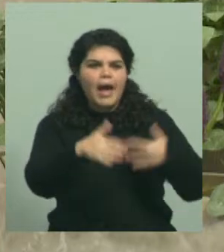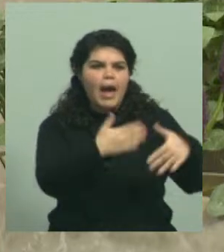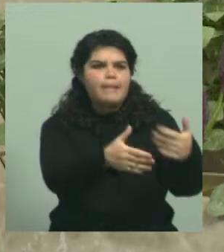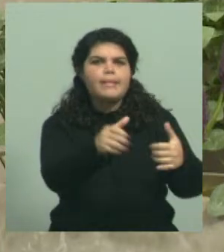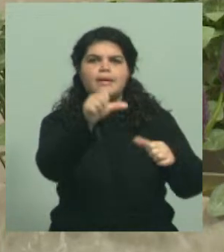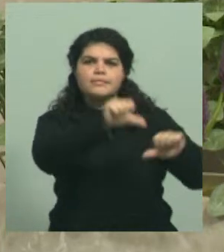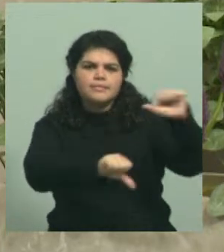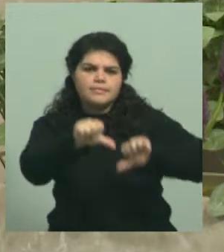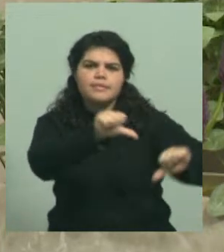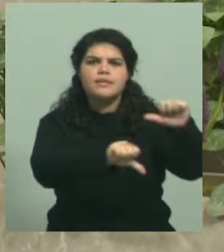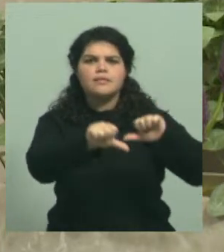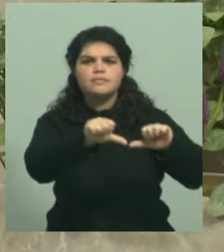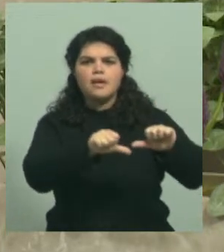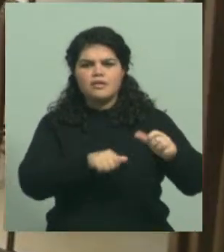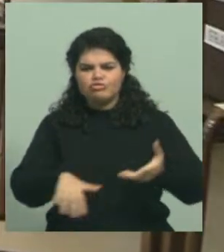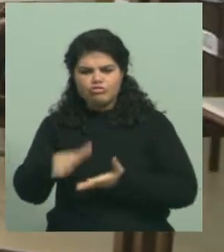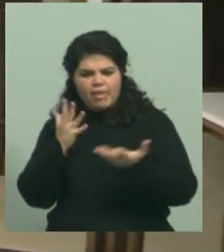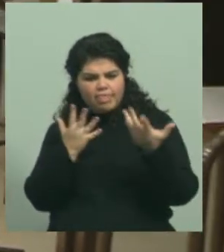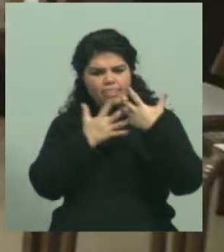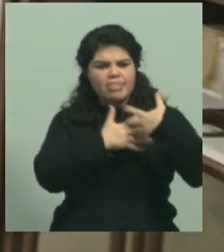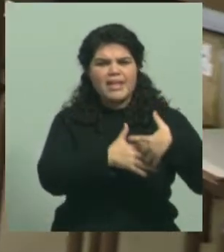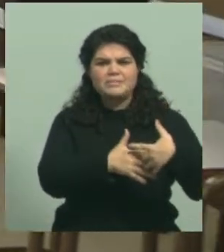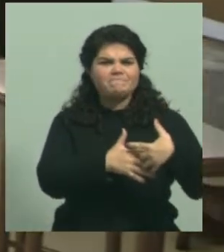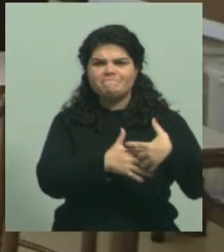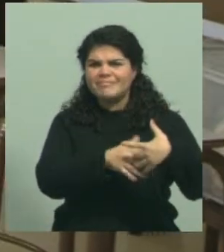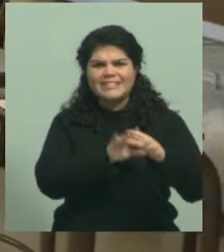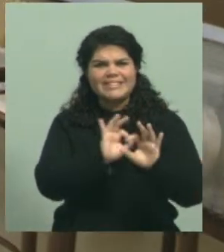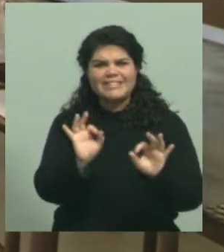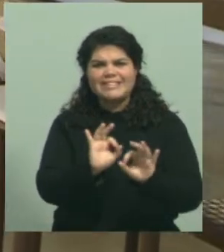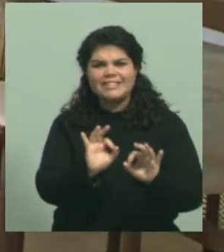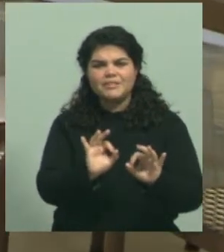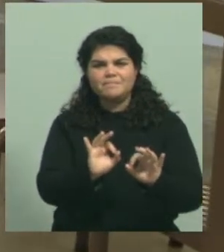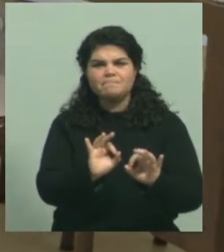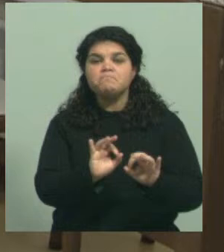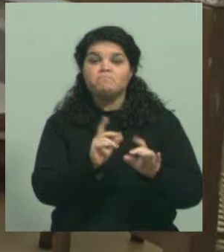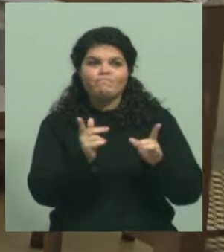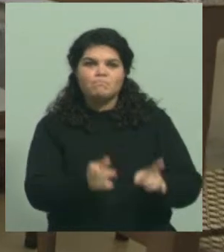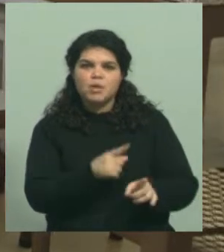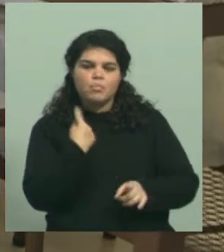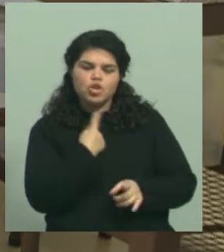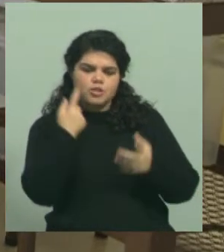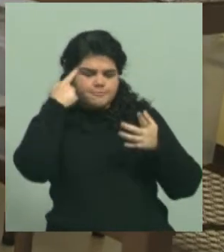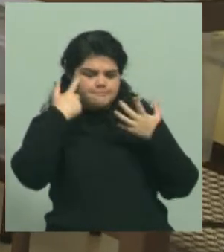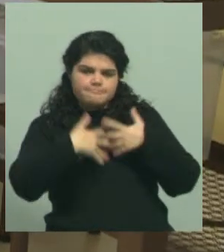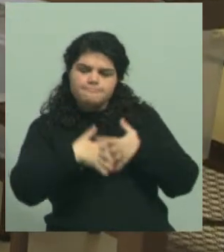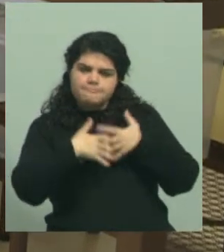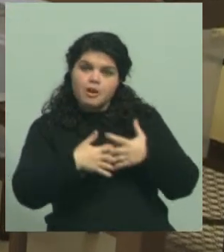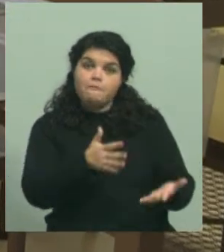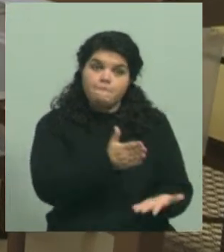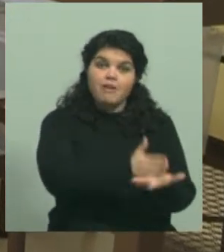los progresos científicos. Entonces nos pareció súper importante que por lo menos internamente dentro de la facultad